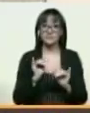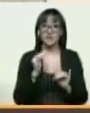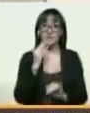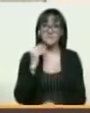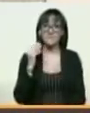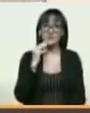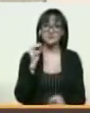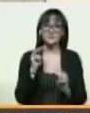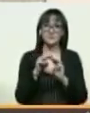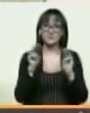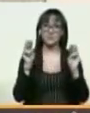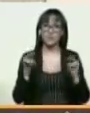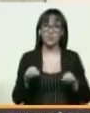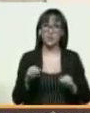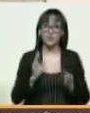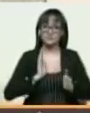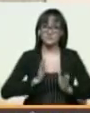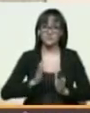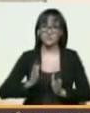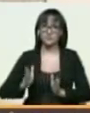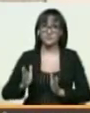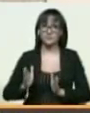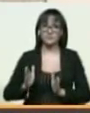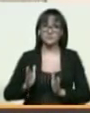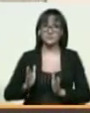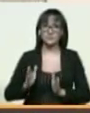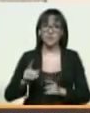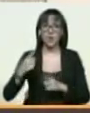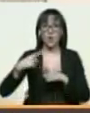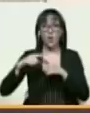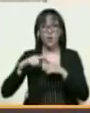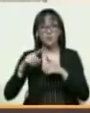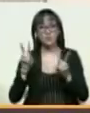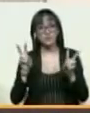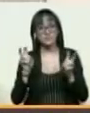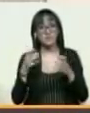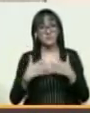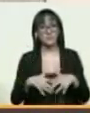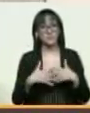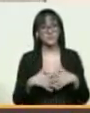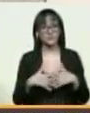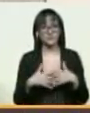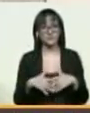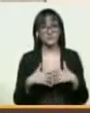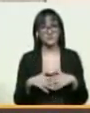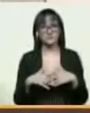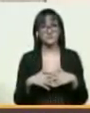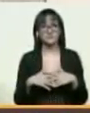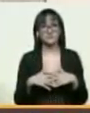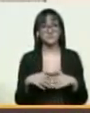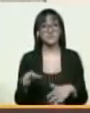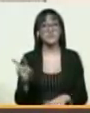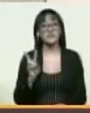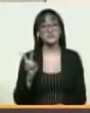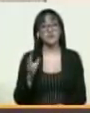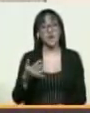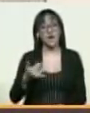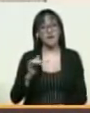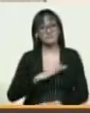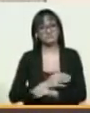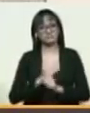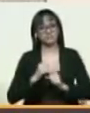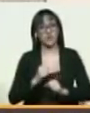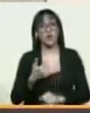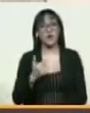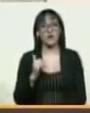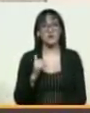experiencia metodológica organizacional hacia otros campos productivos donde Venezuela tiene grandes